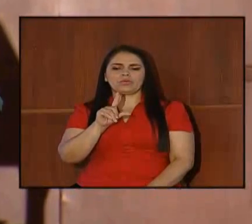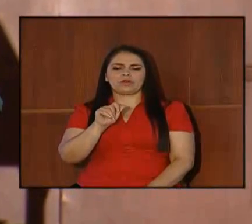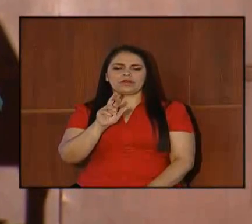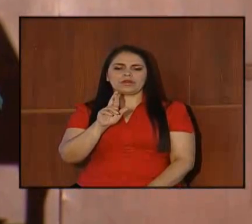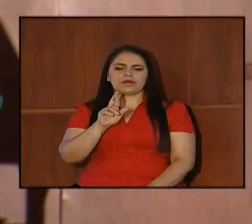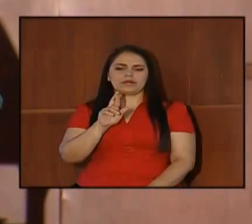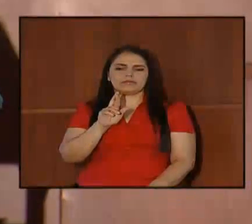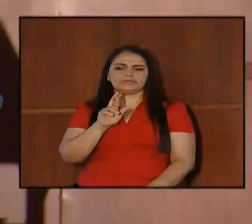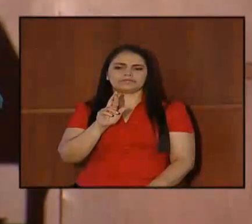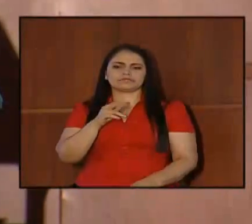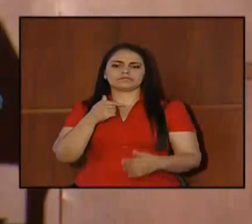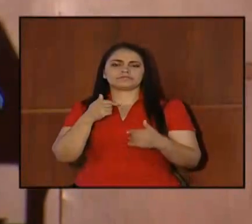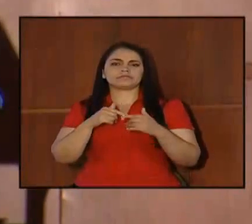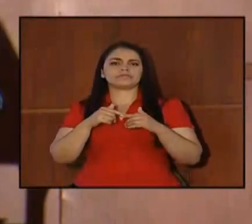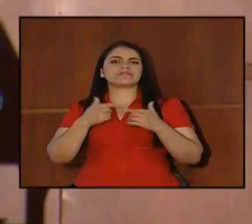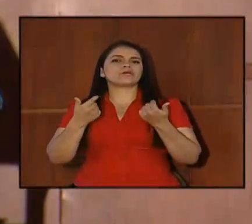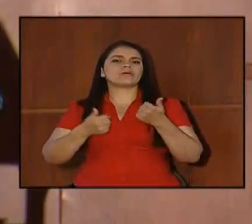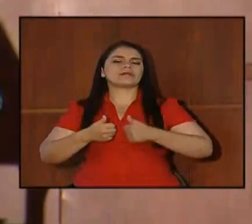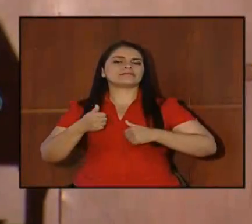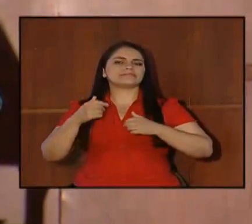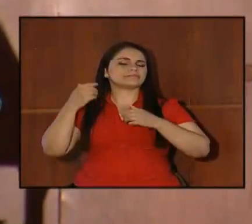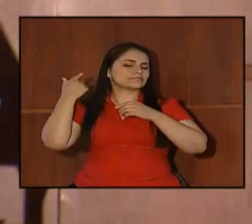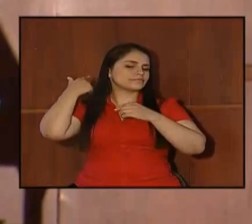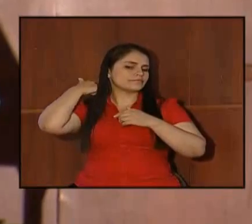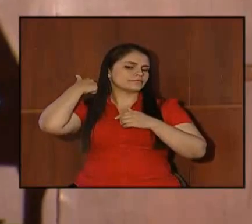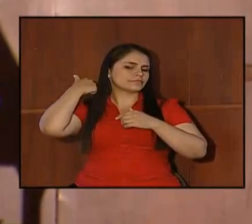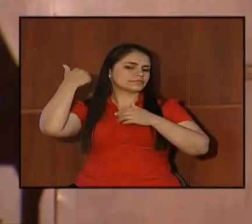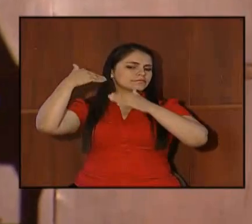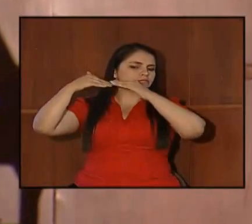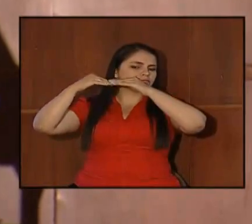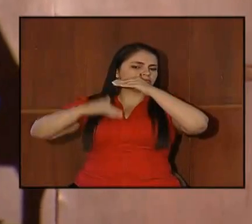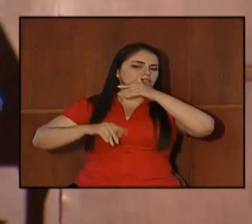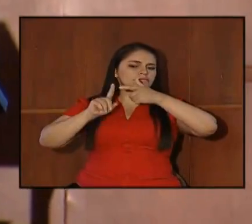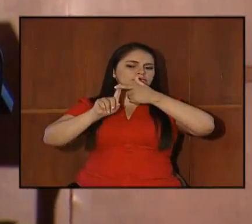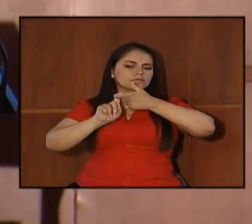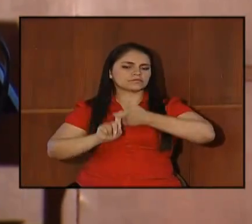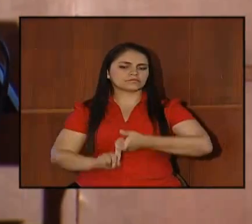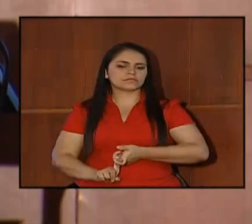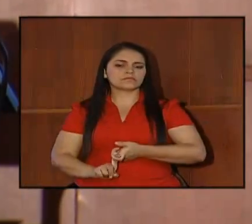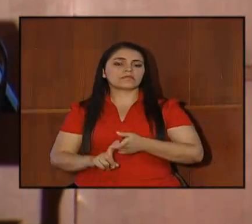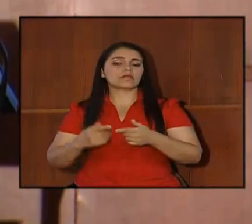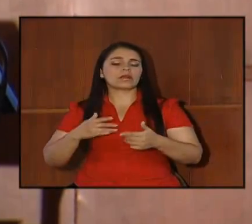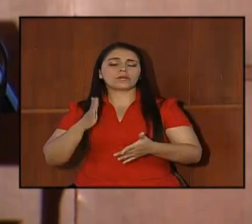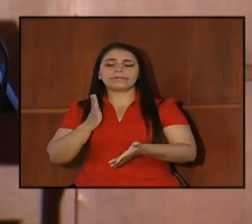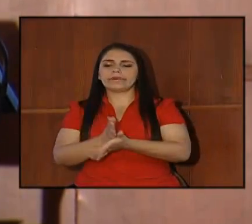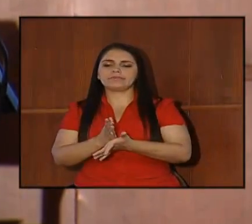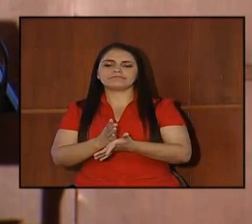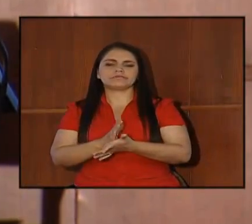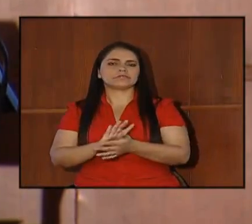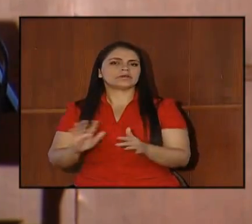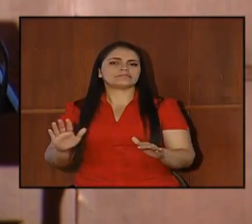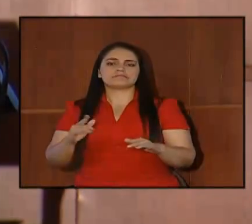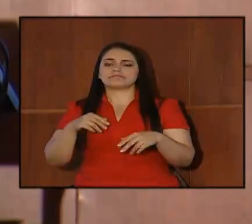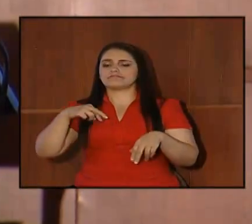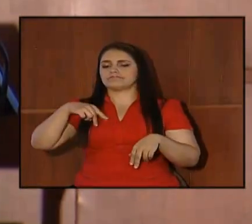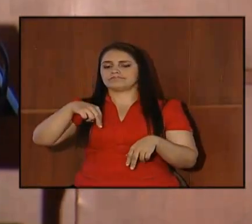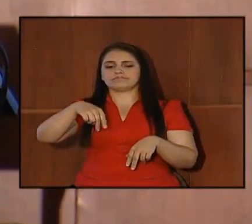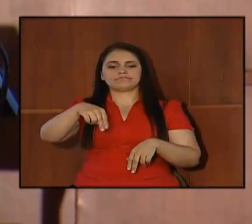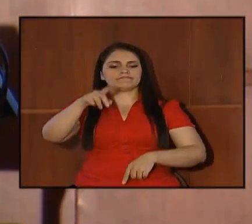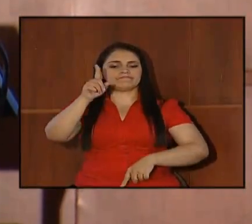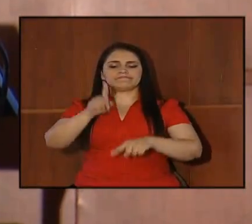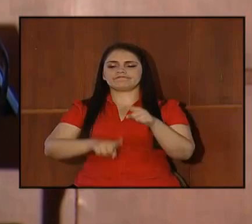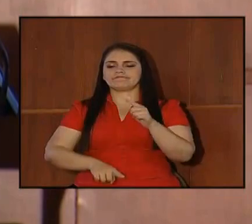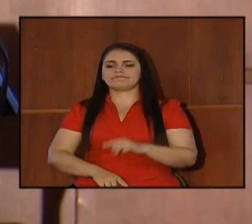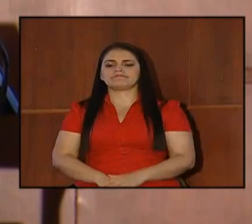de atrás de la cadera, en cualquiera de esas zonas donde se dañe, de ahí hacia abajo no va a